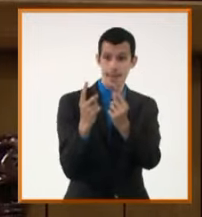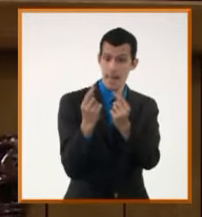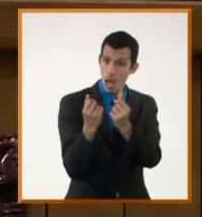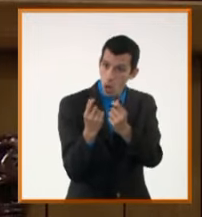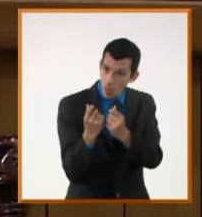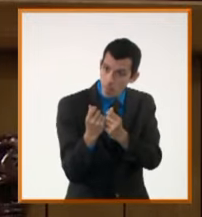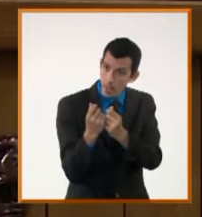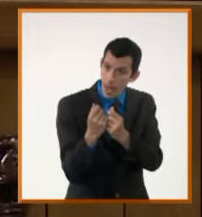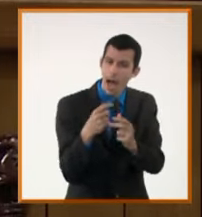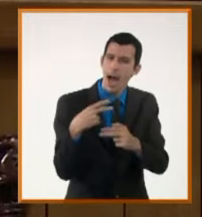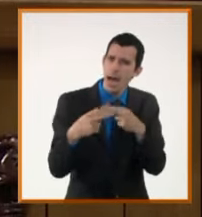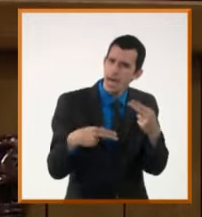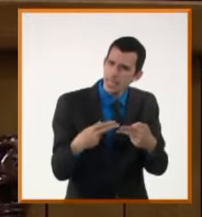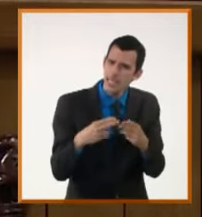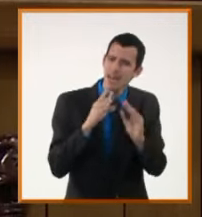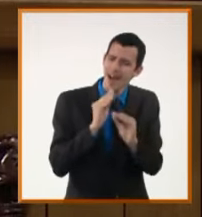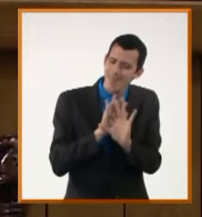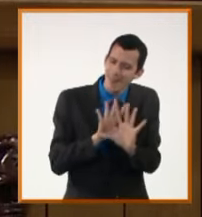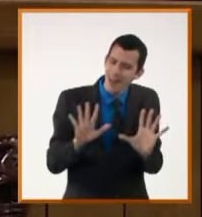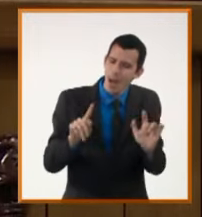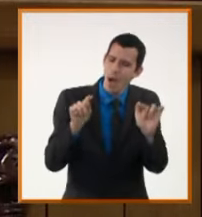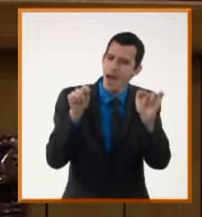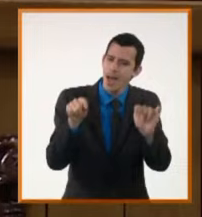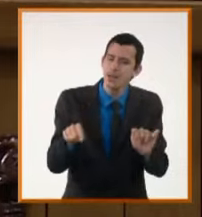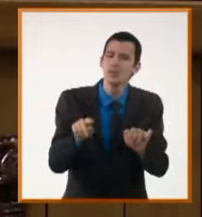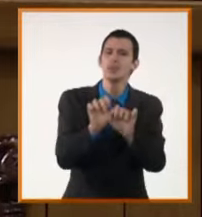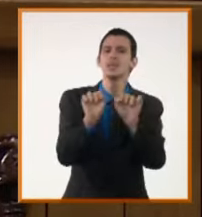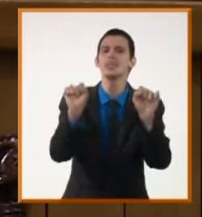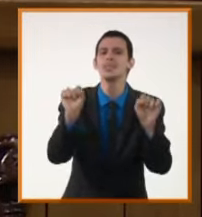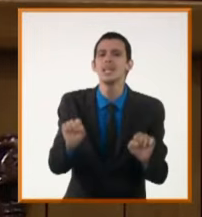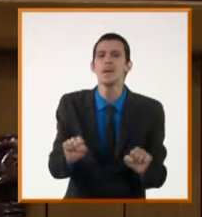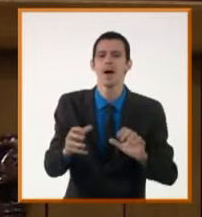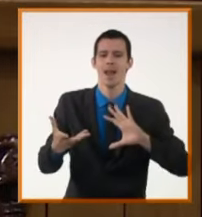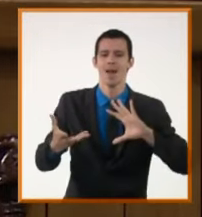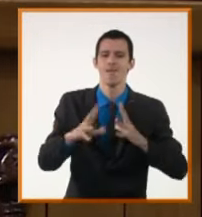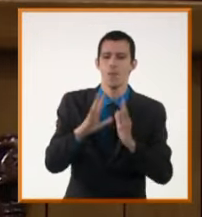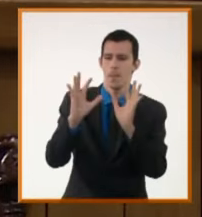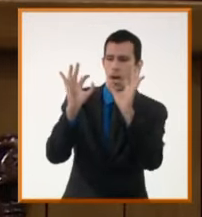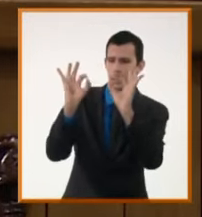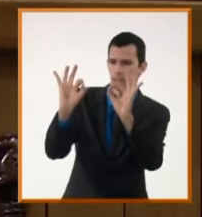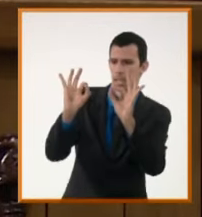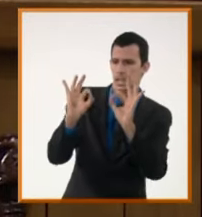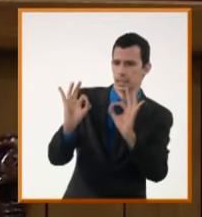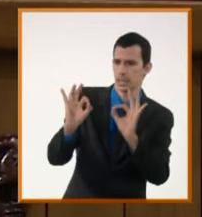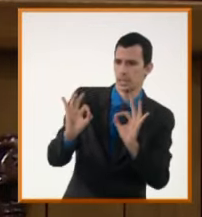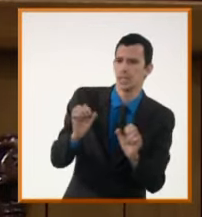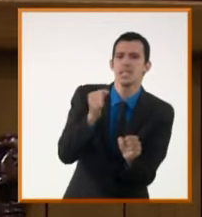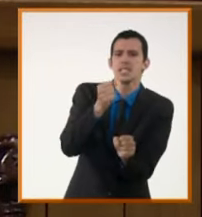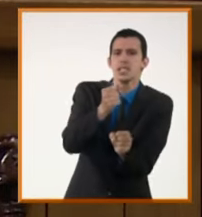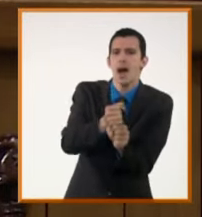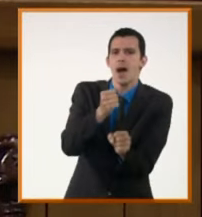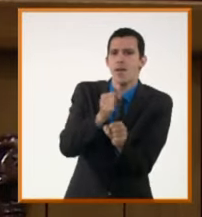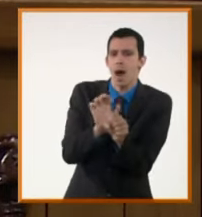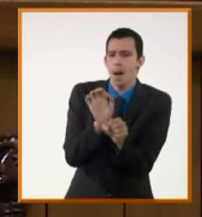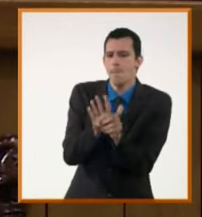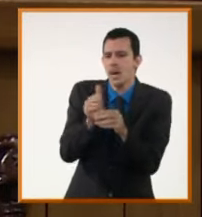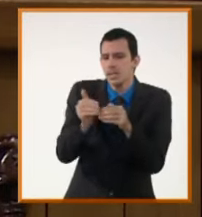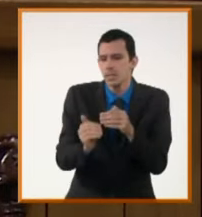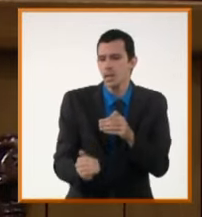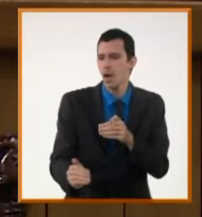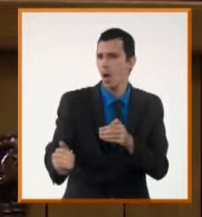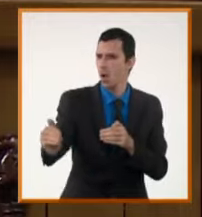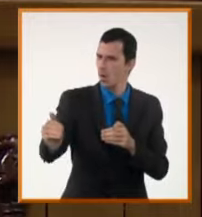trabajo. Nosotros vamos a revisar y hacer las propuestas correspondientes para el perfeccionamiento de los del